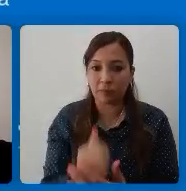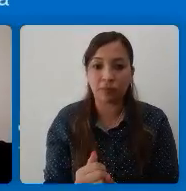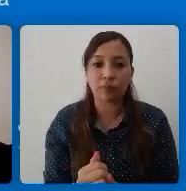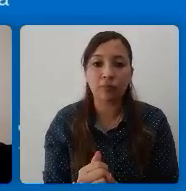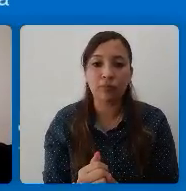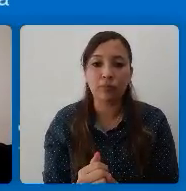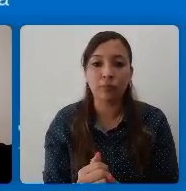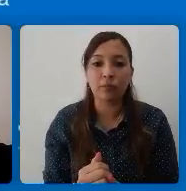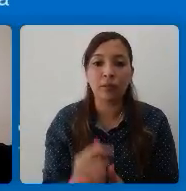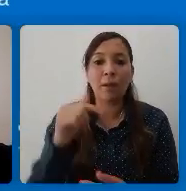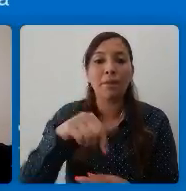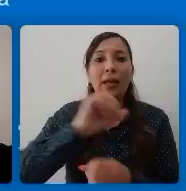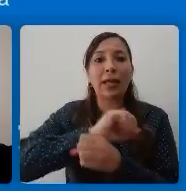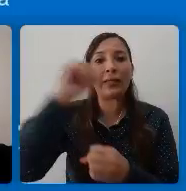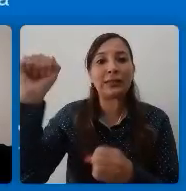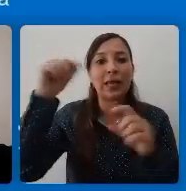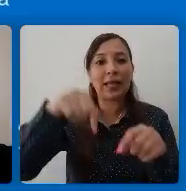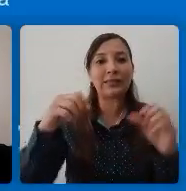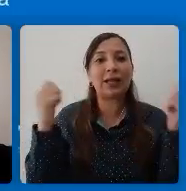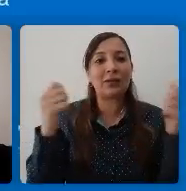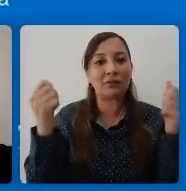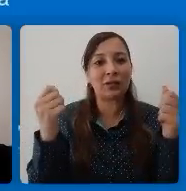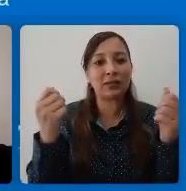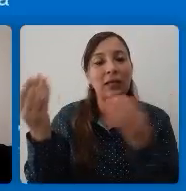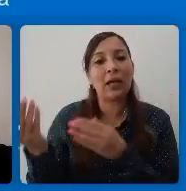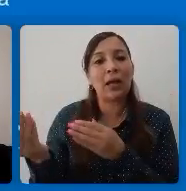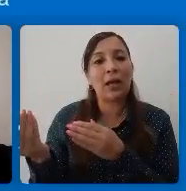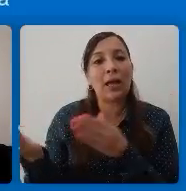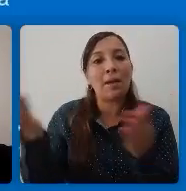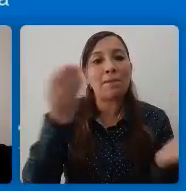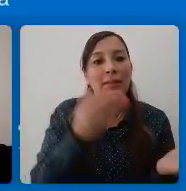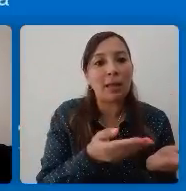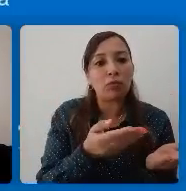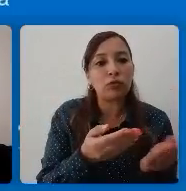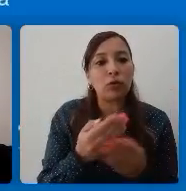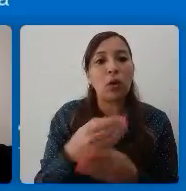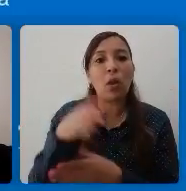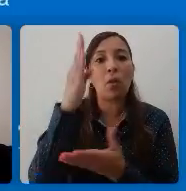para dar inicio a este nuevo evento empezaremos con el bloque 1